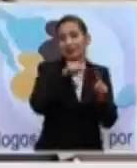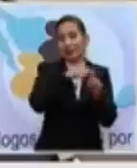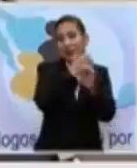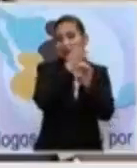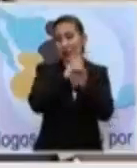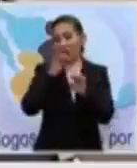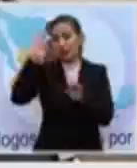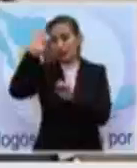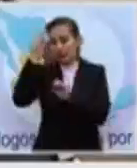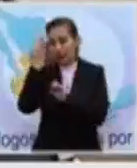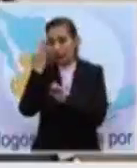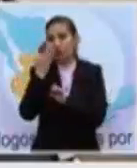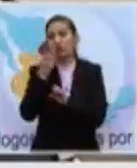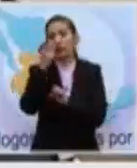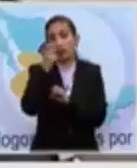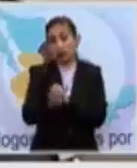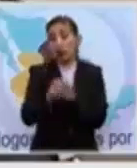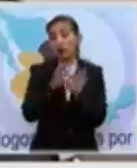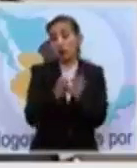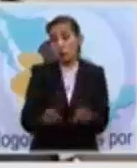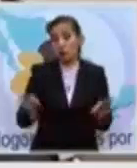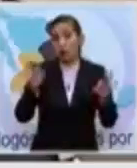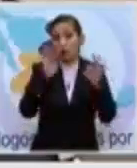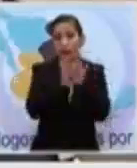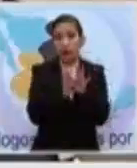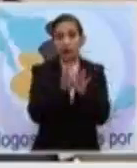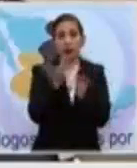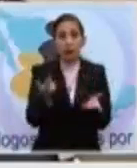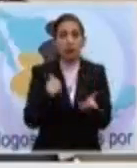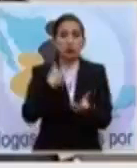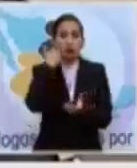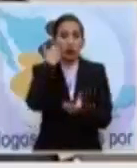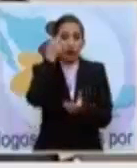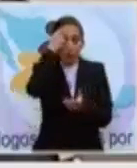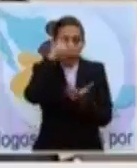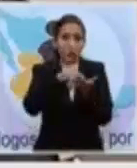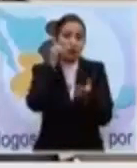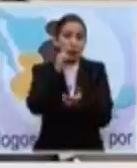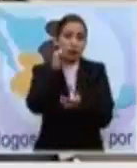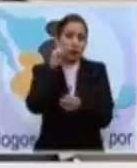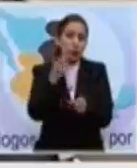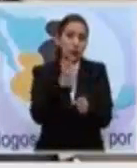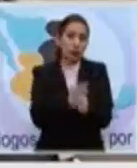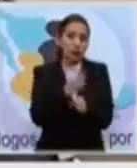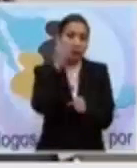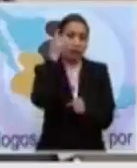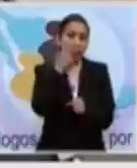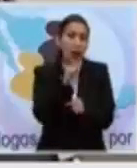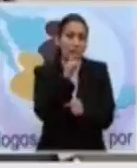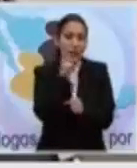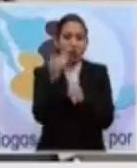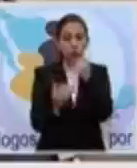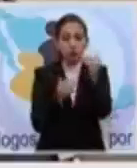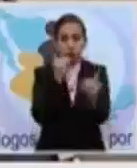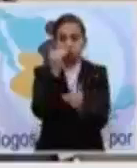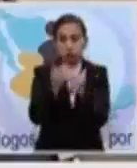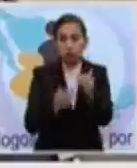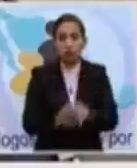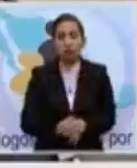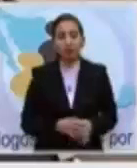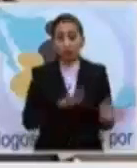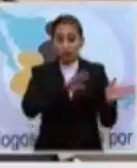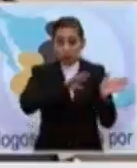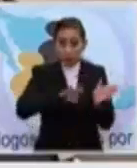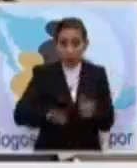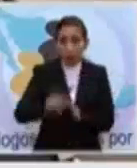y la federación. Esto es una cosa muy importante que creo que siempre hay oportunidades para ir mejorando en este rubro. Por